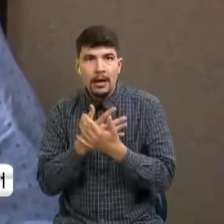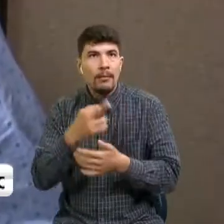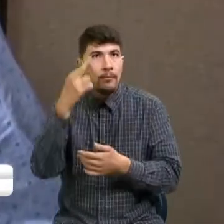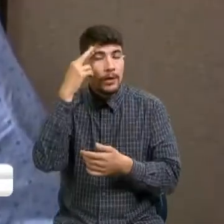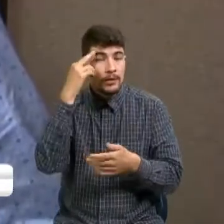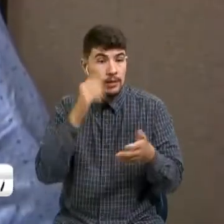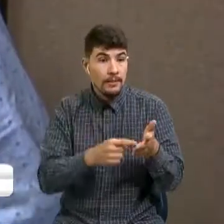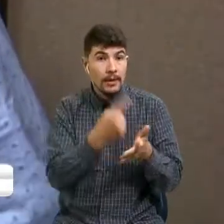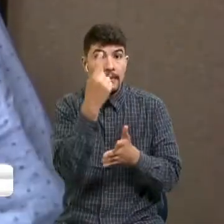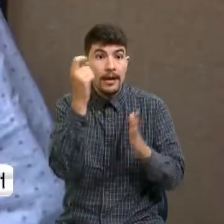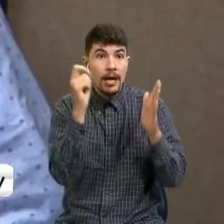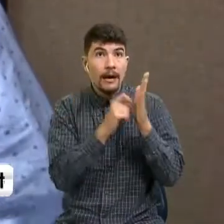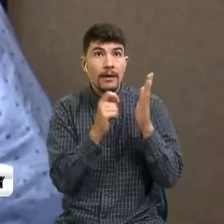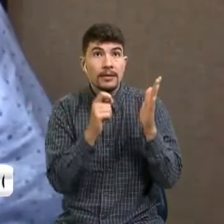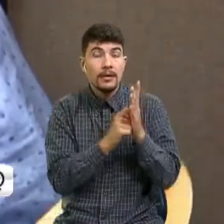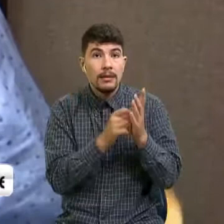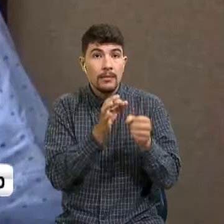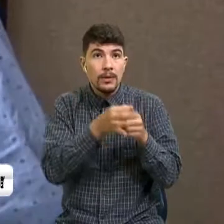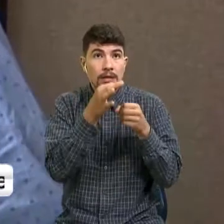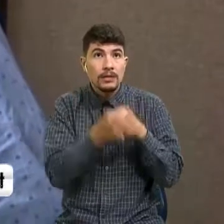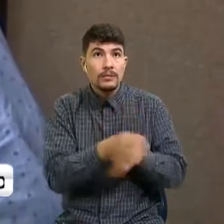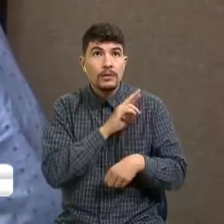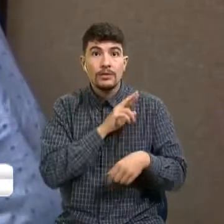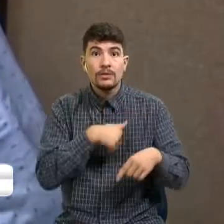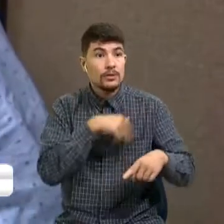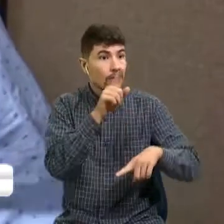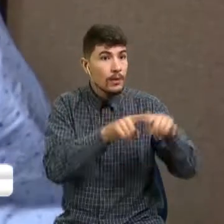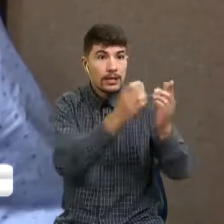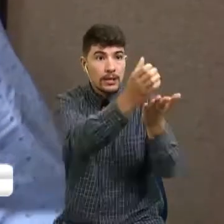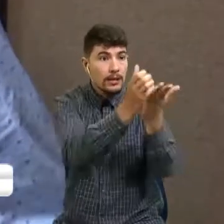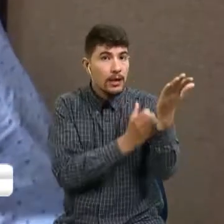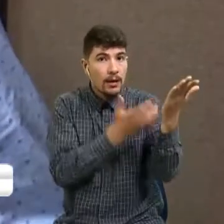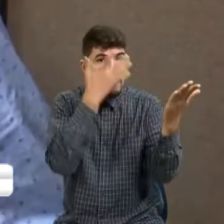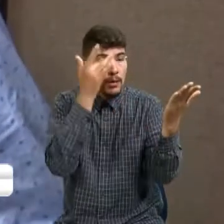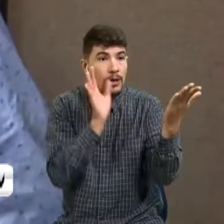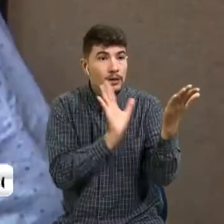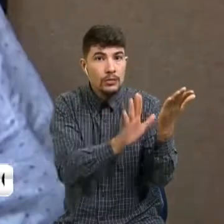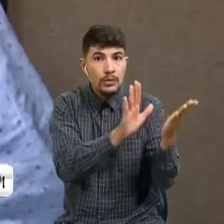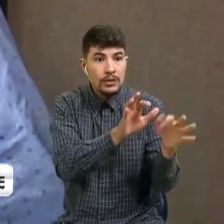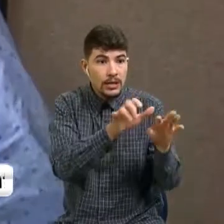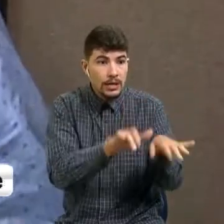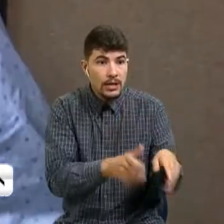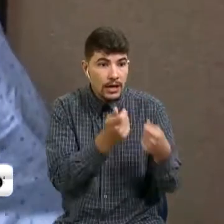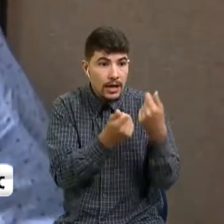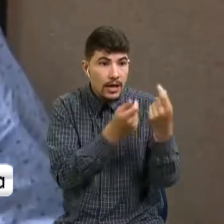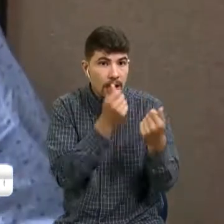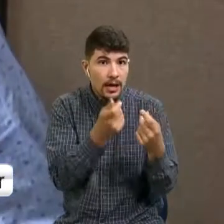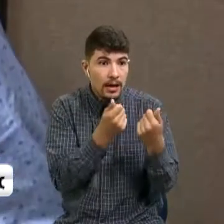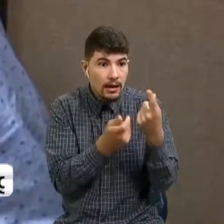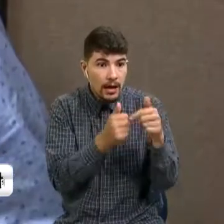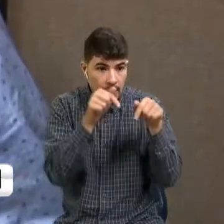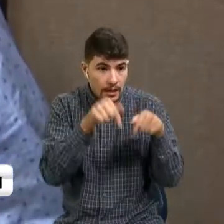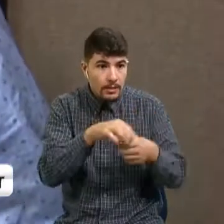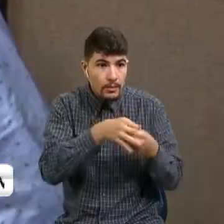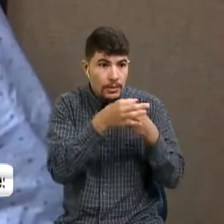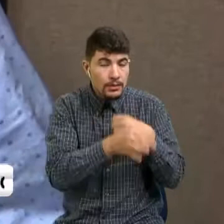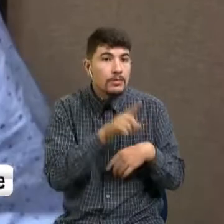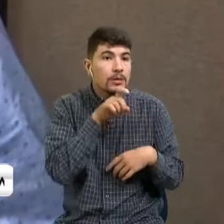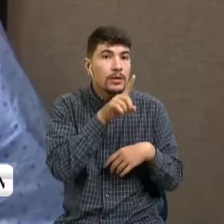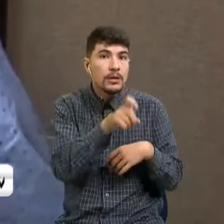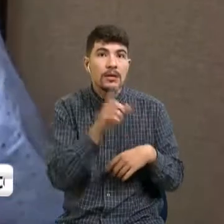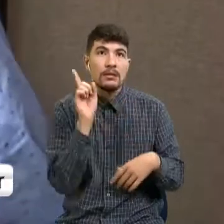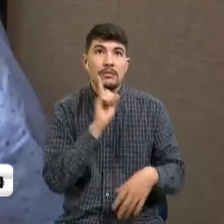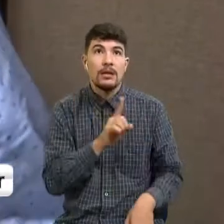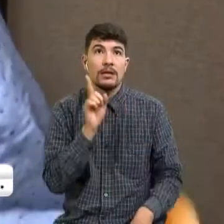bucaramanga no hemos podido ser certificados porque la información de la financia del municipio de bucaramanga son